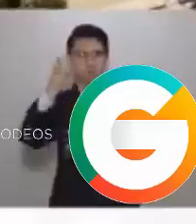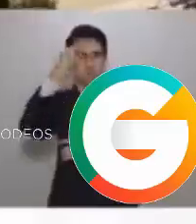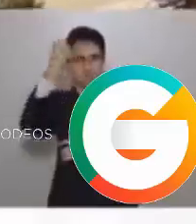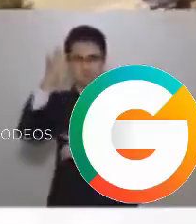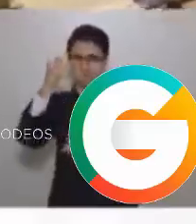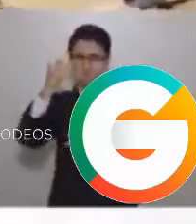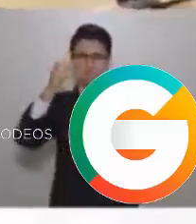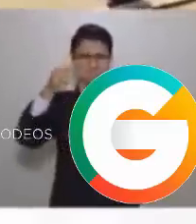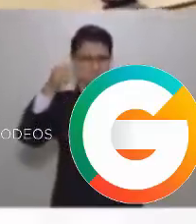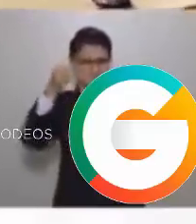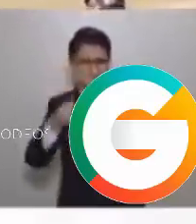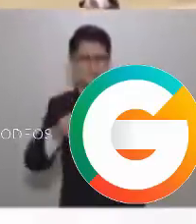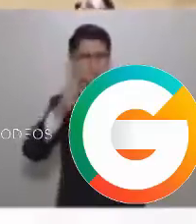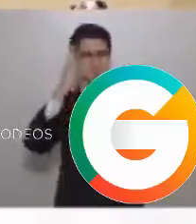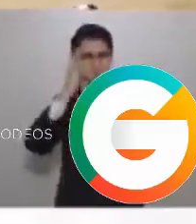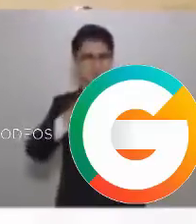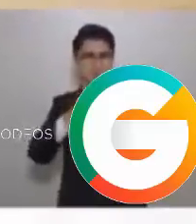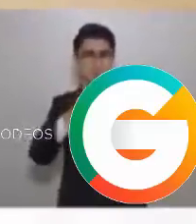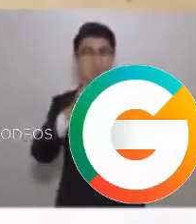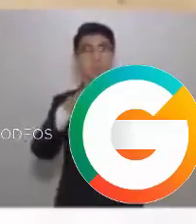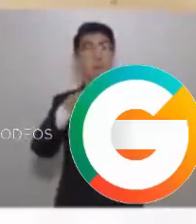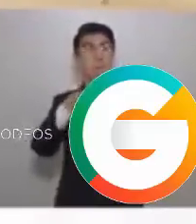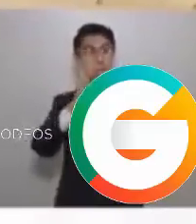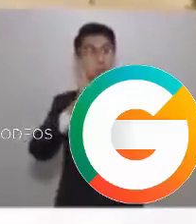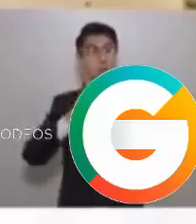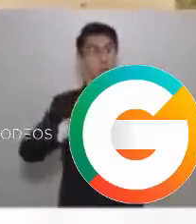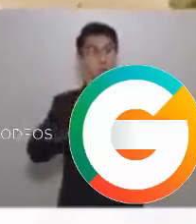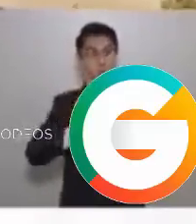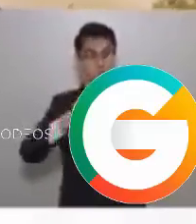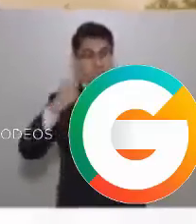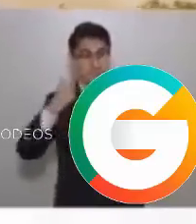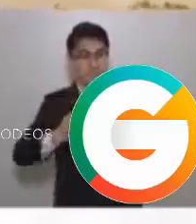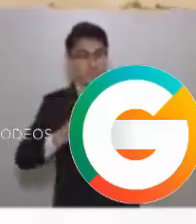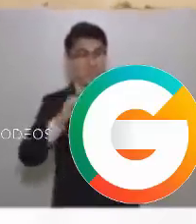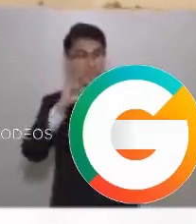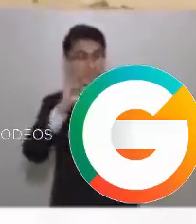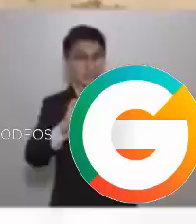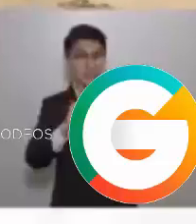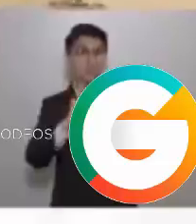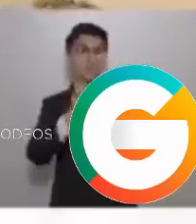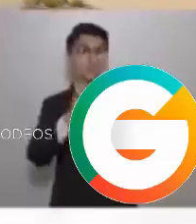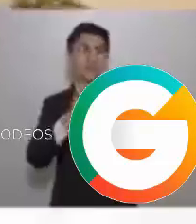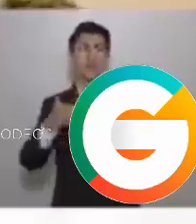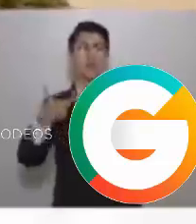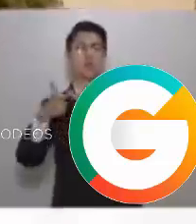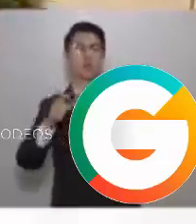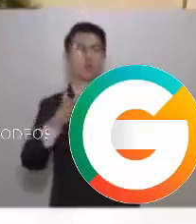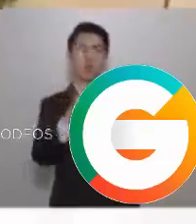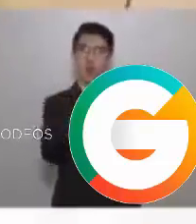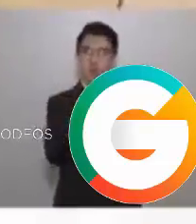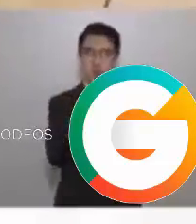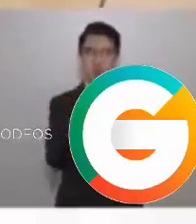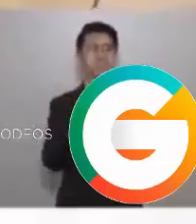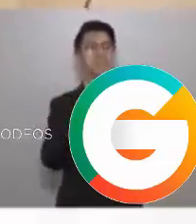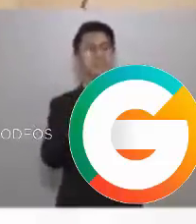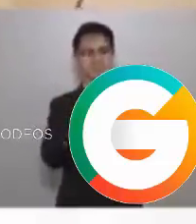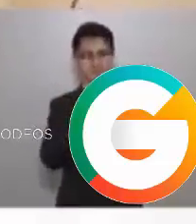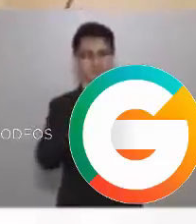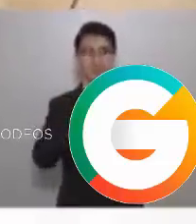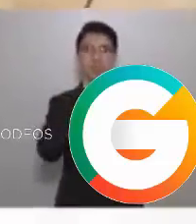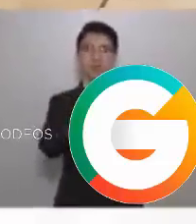poder establecer que se trata de grupos o de personas que formaron parte o forman parte de grupos criminales